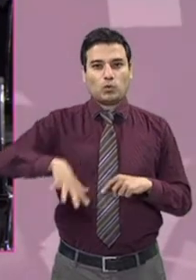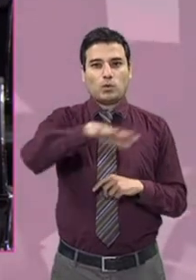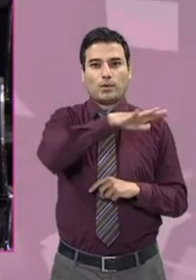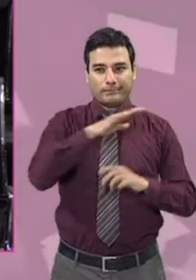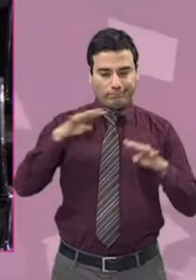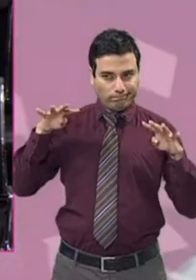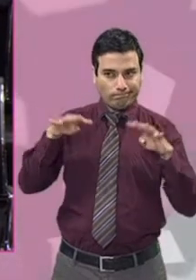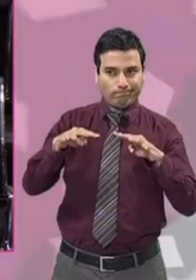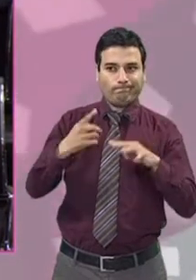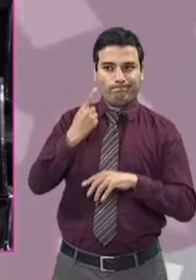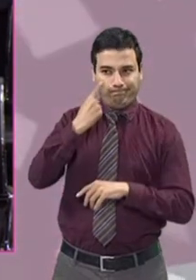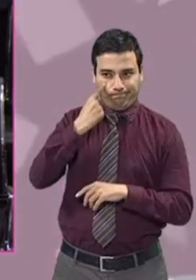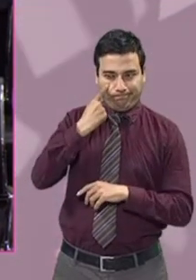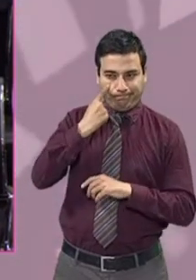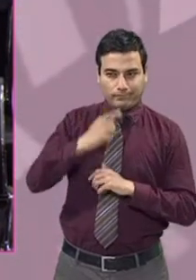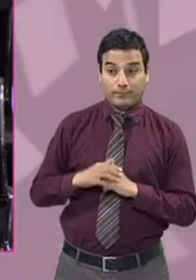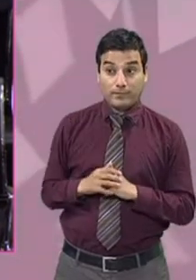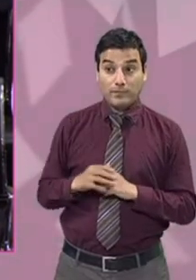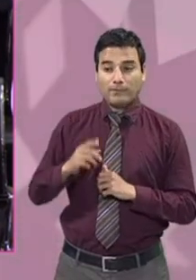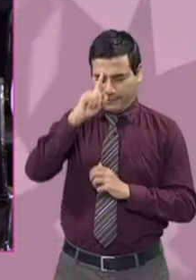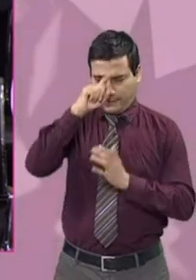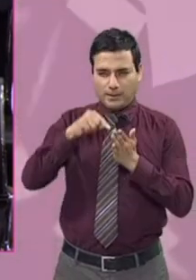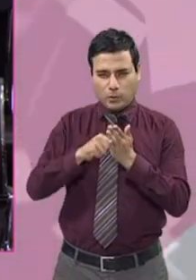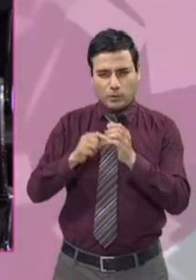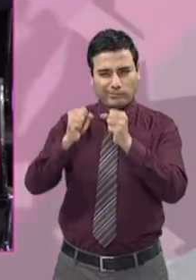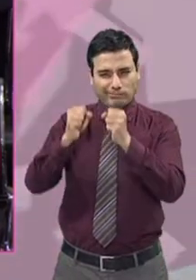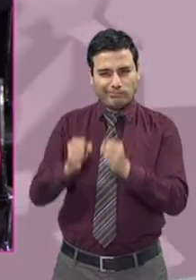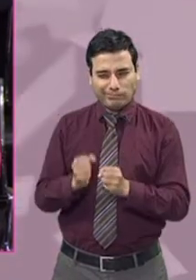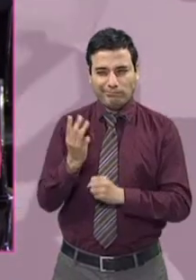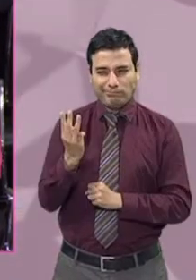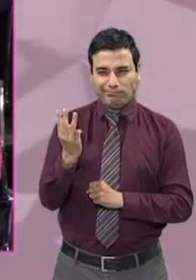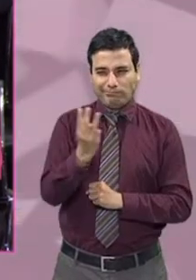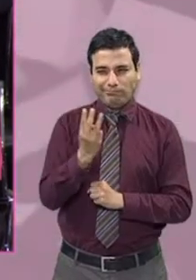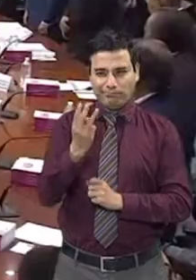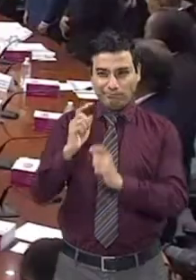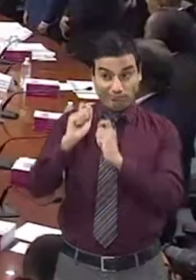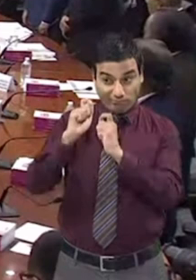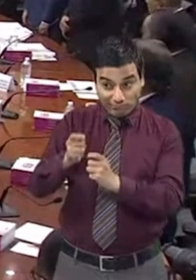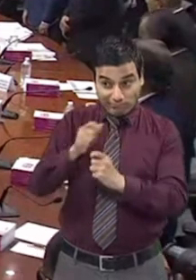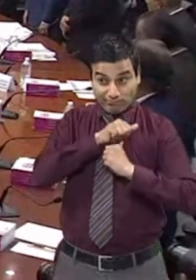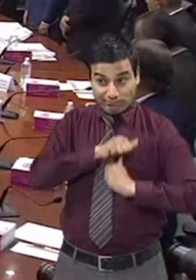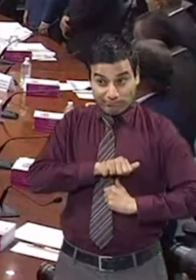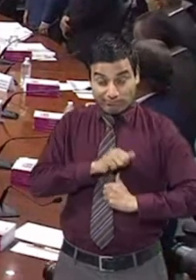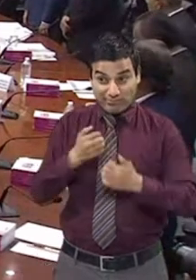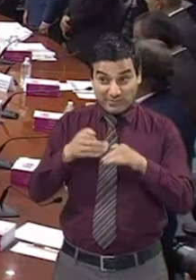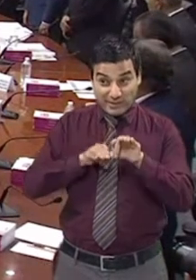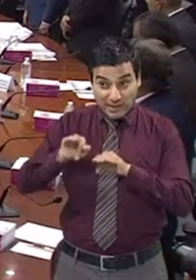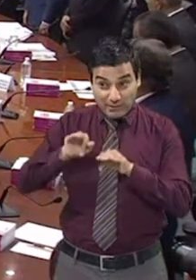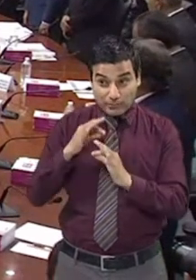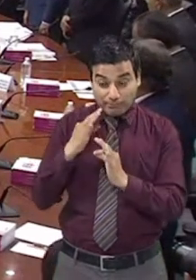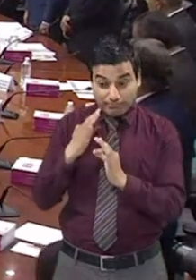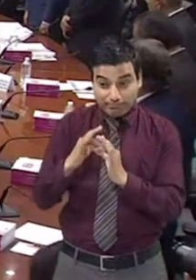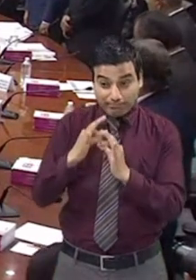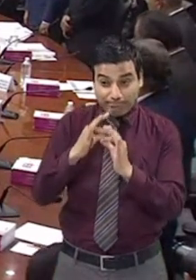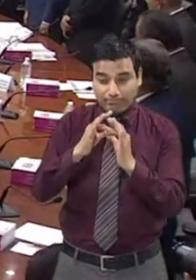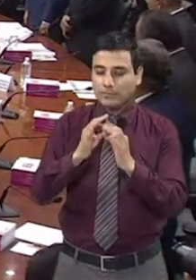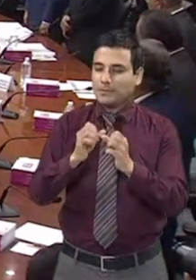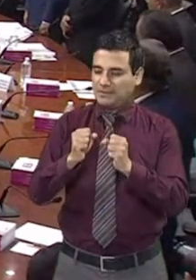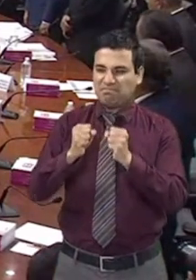Estoy convencida que con el actuar cotidiano en su desempeño, habremos de contribuir al